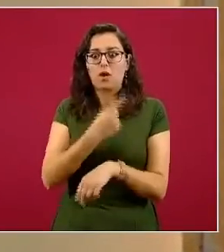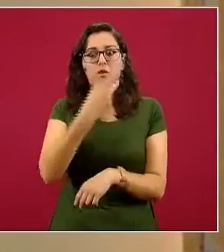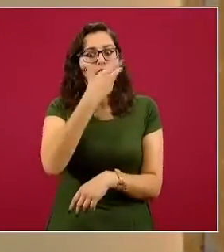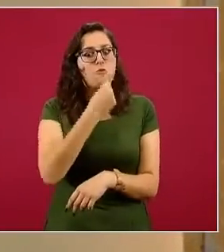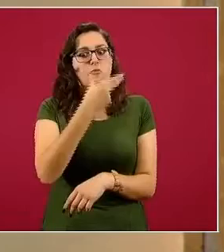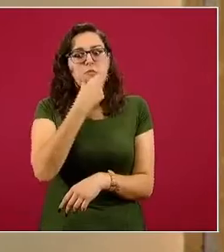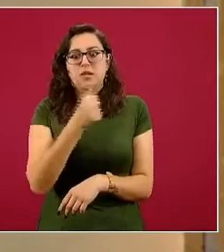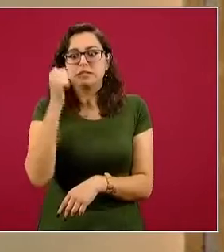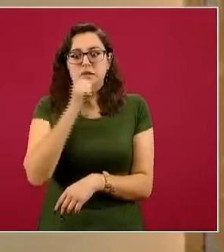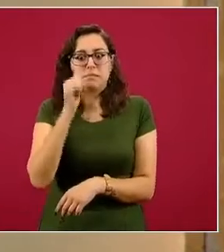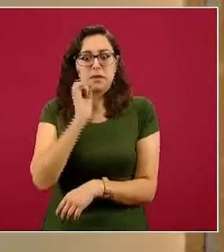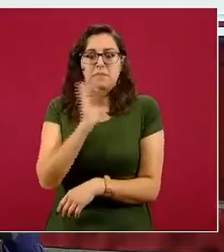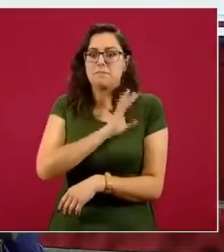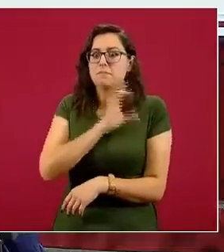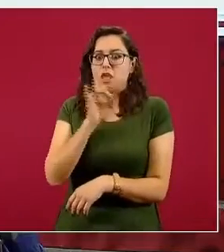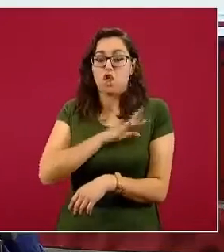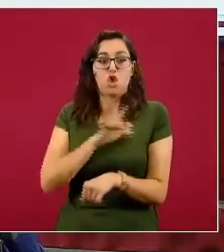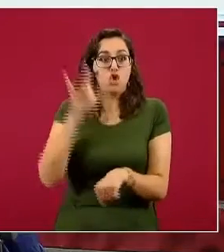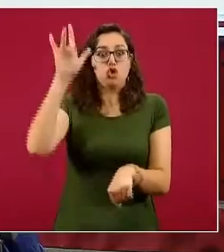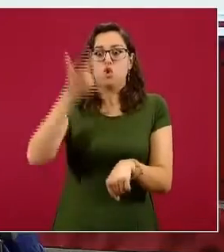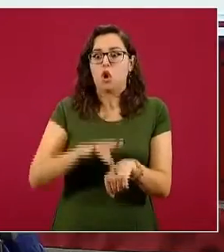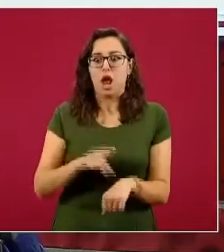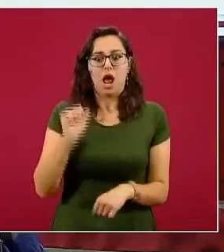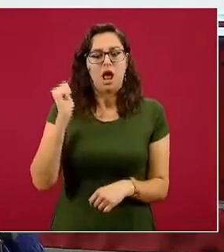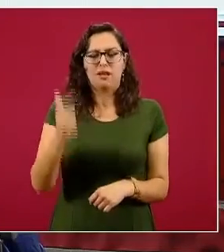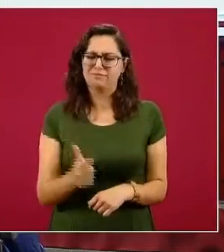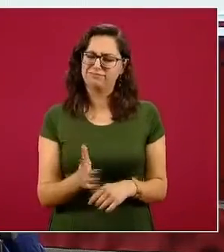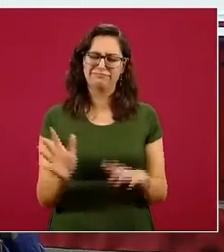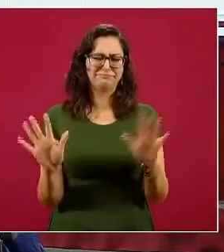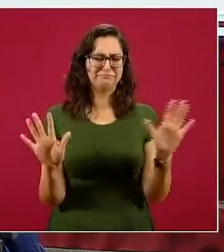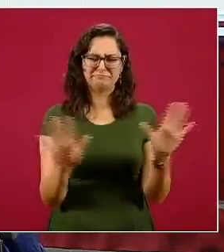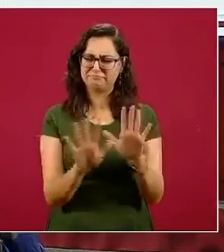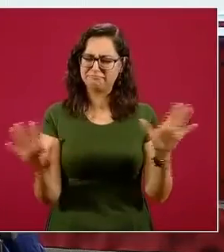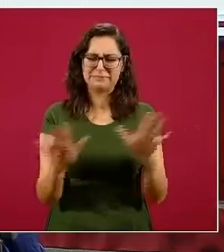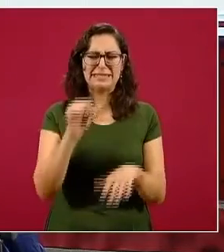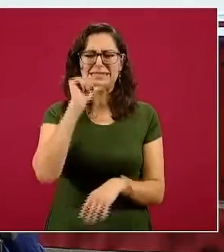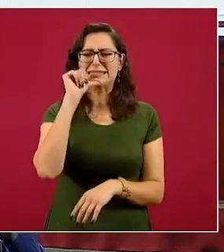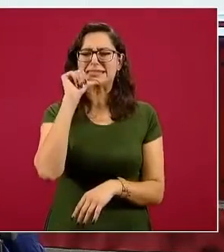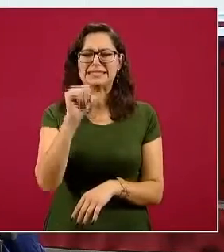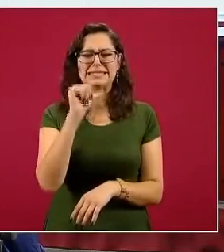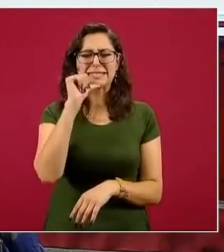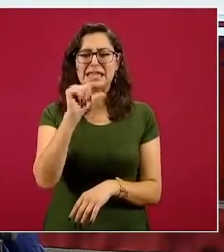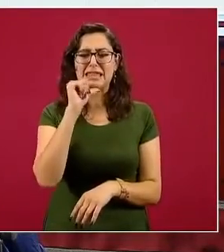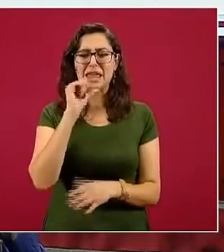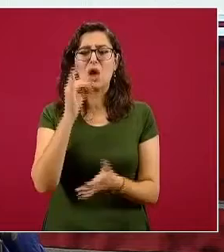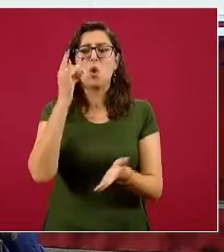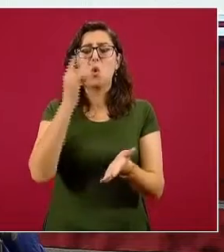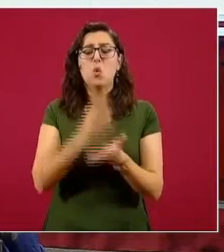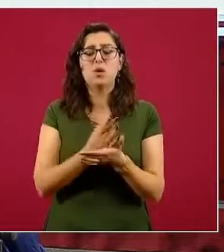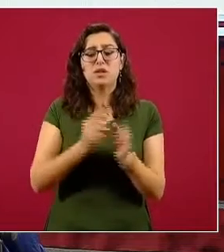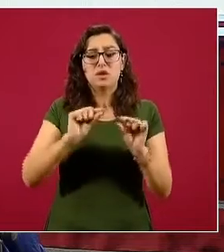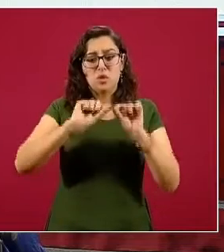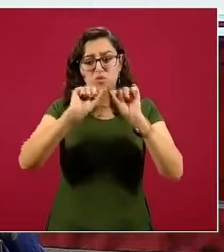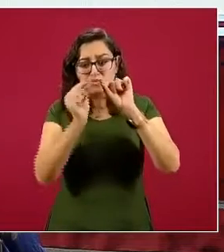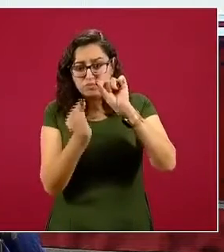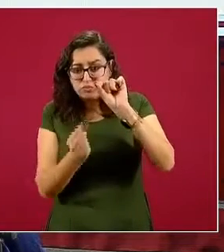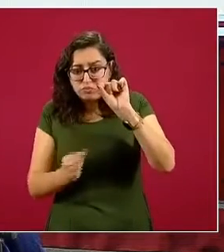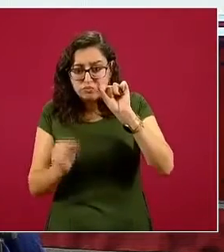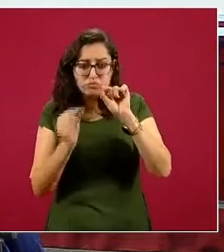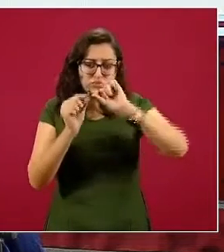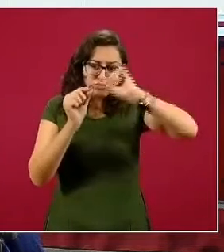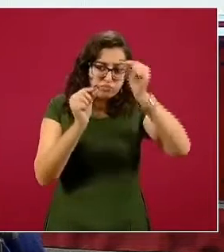donde nosotros trabajamos. En donde nosotros trabajamos solamente son los conductos deferentes. Los